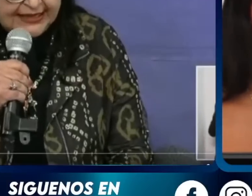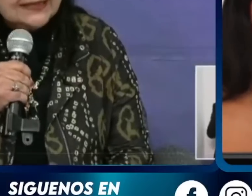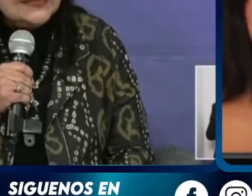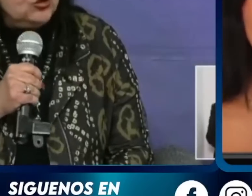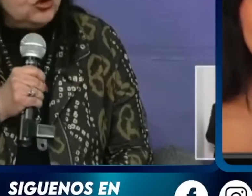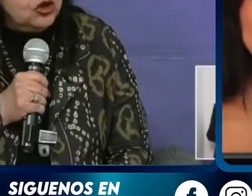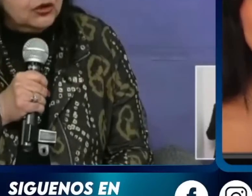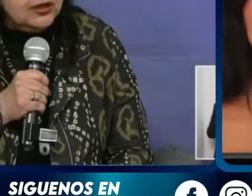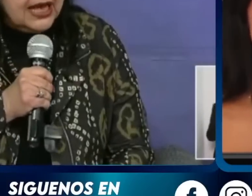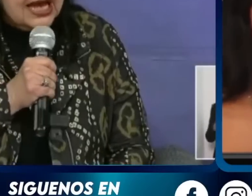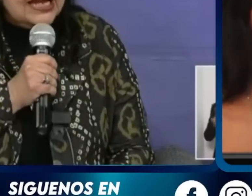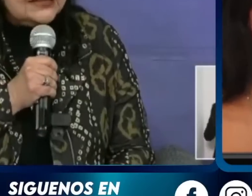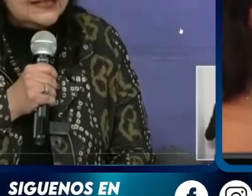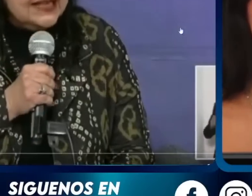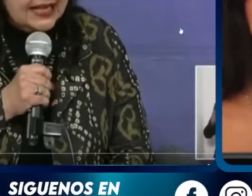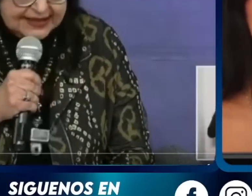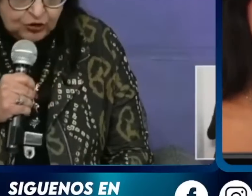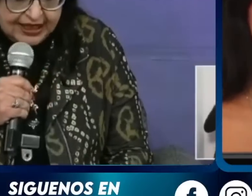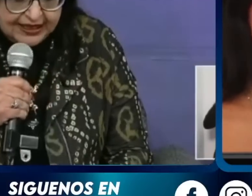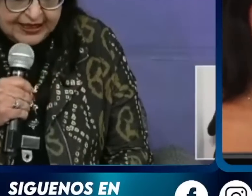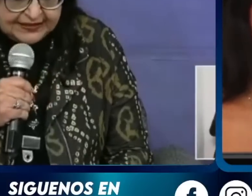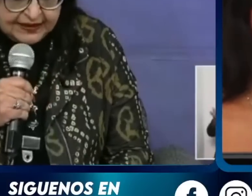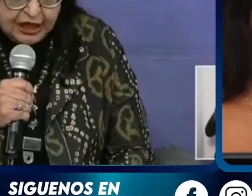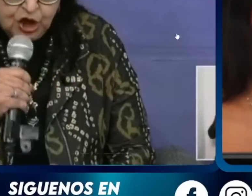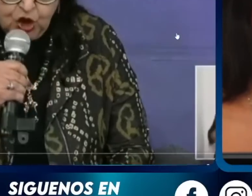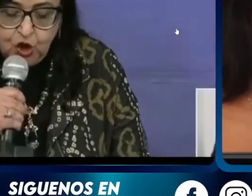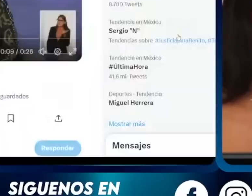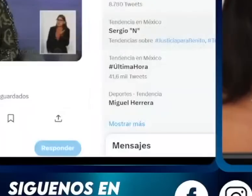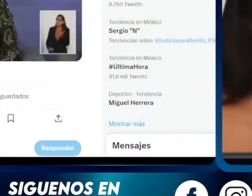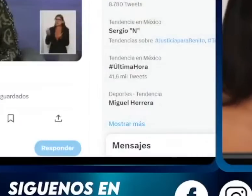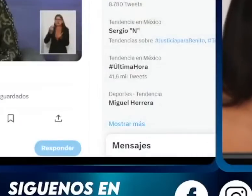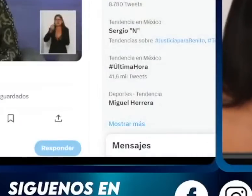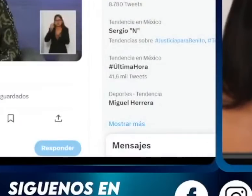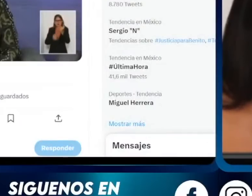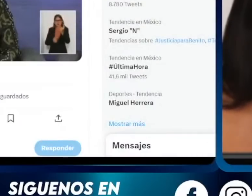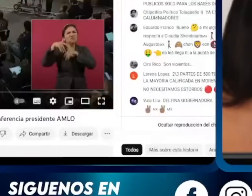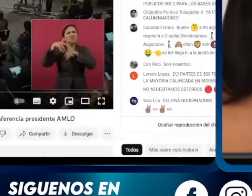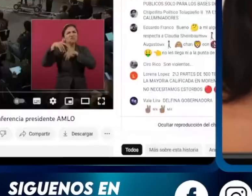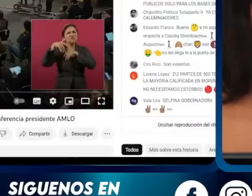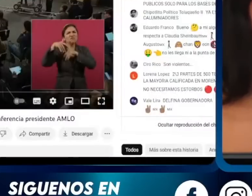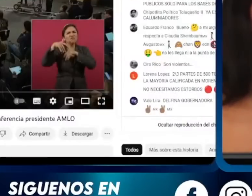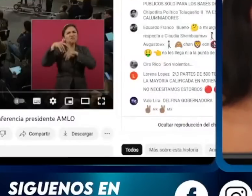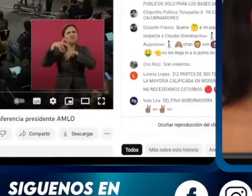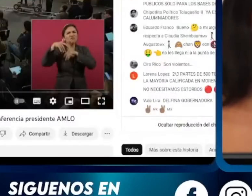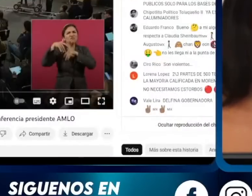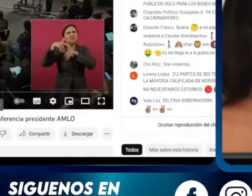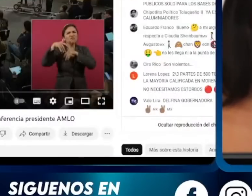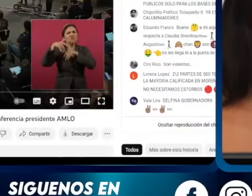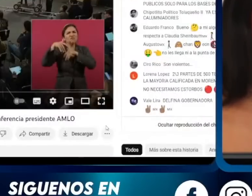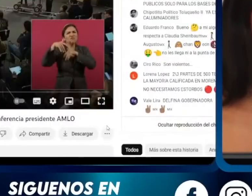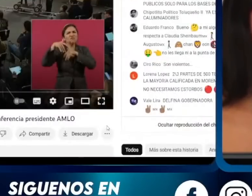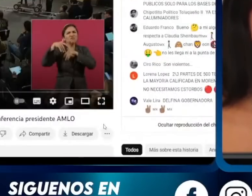listo, arrancamos con la información. Recuerda que con tu like nos ayudas a llegar a un mayor número de personas. Y es que todo comenzó